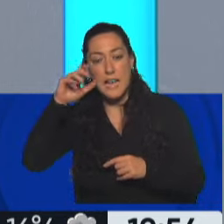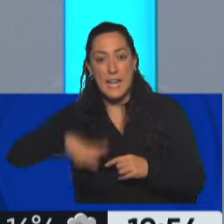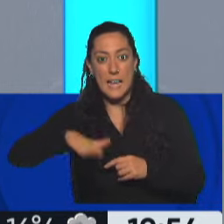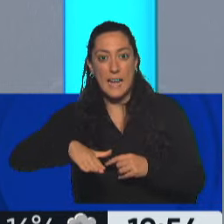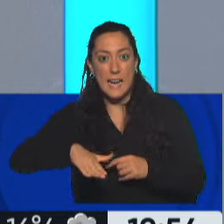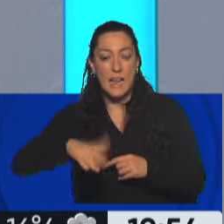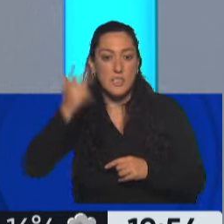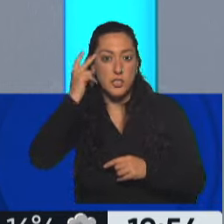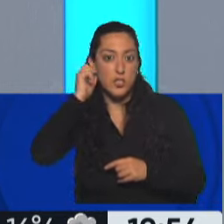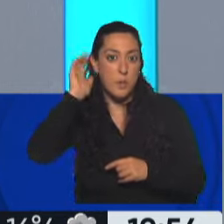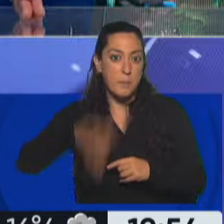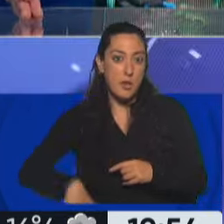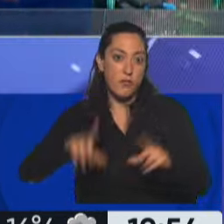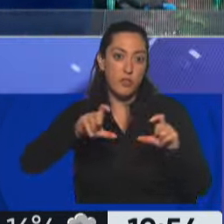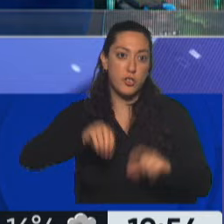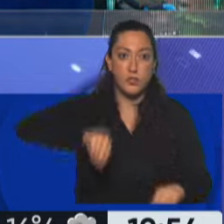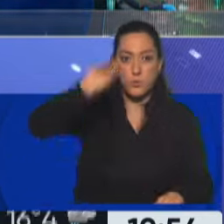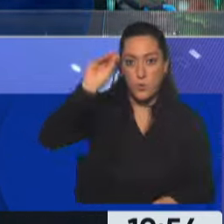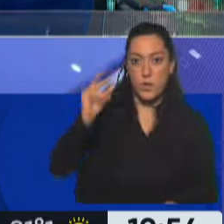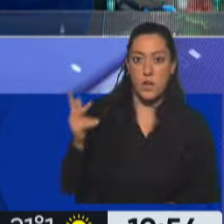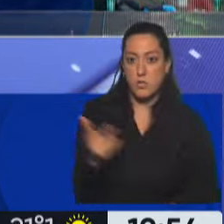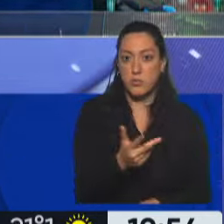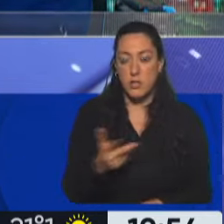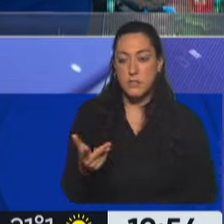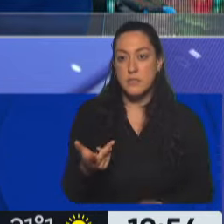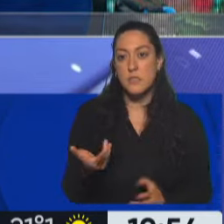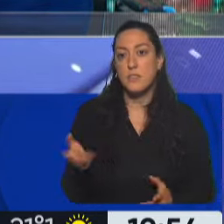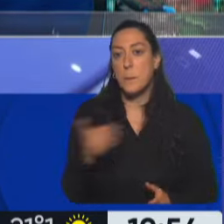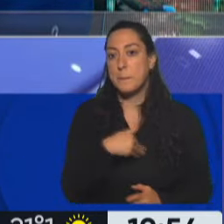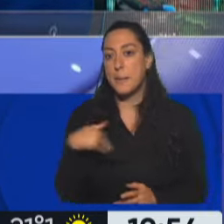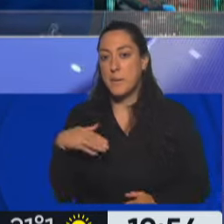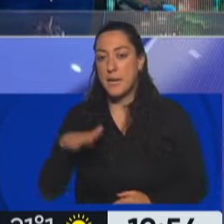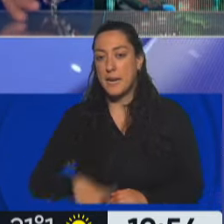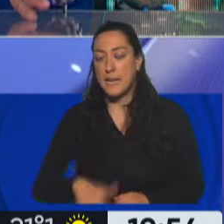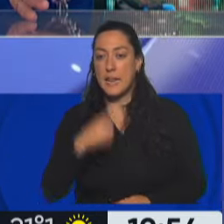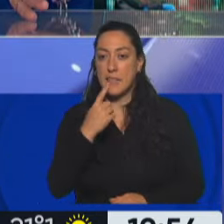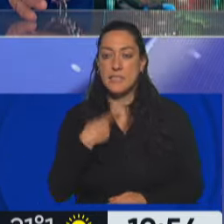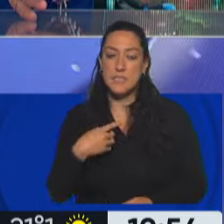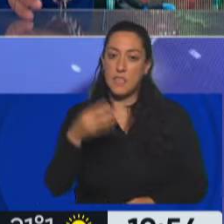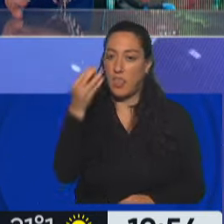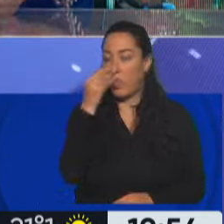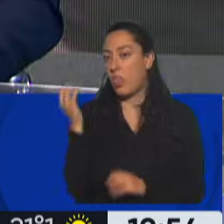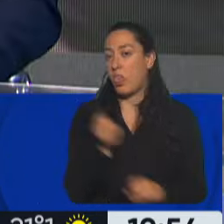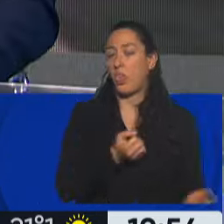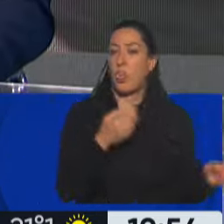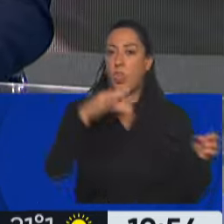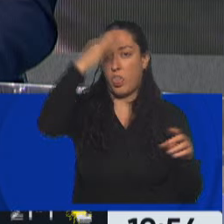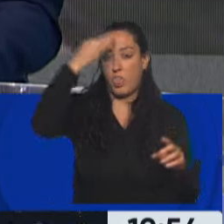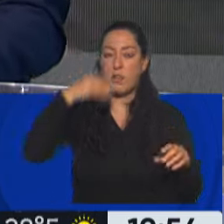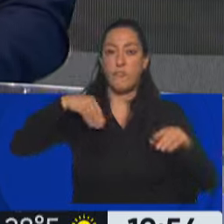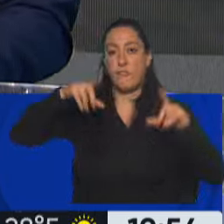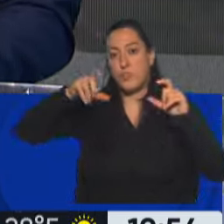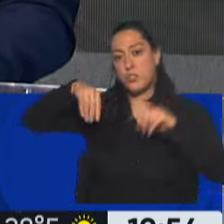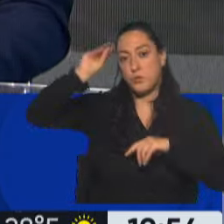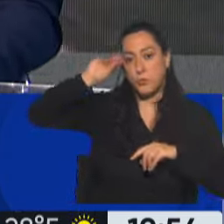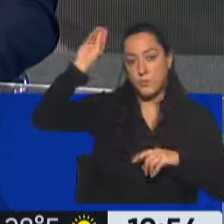Sí. Menor, obviamente. Claro. Menor, los tres. Y ella, bueno, acusó esto de ser un circo. Pero ella también había posteado